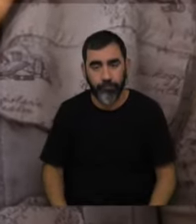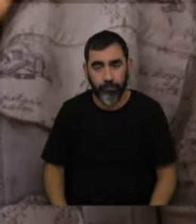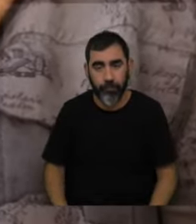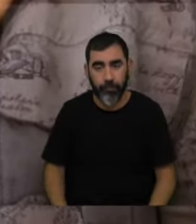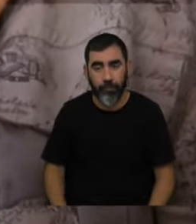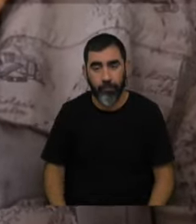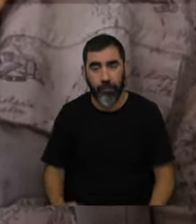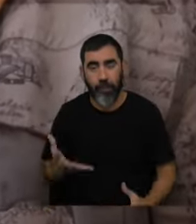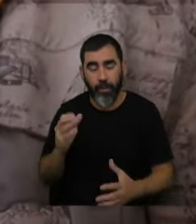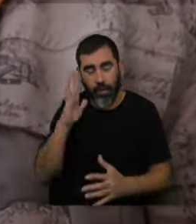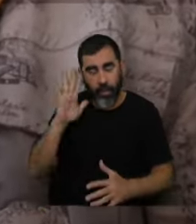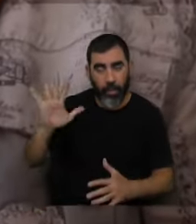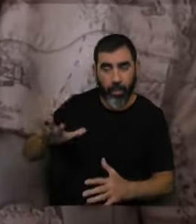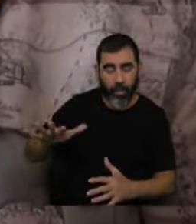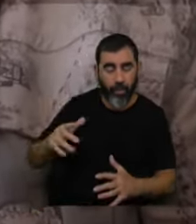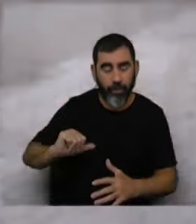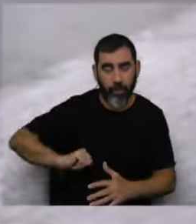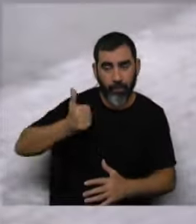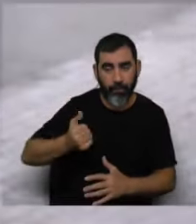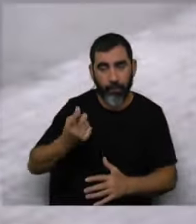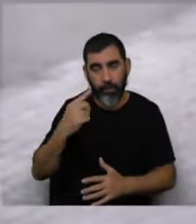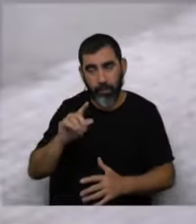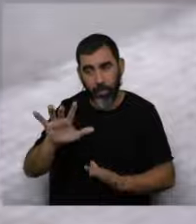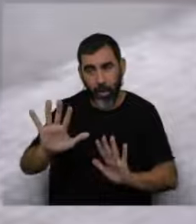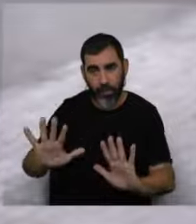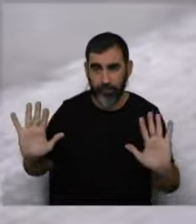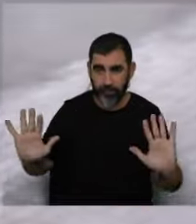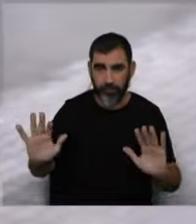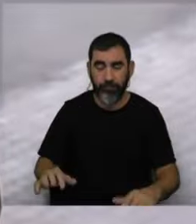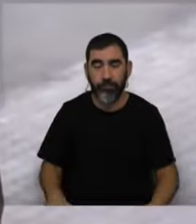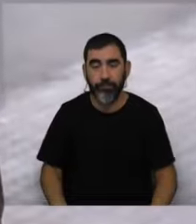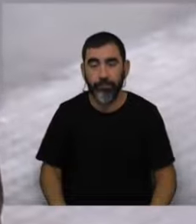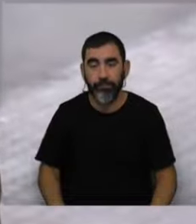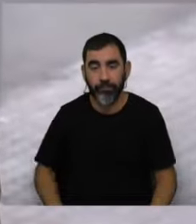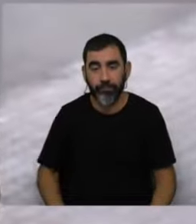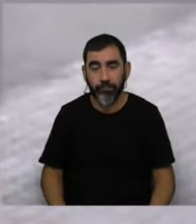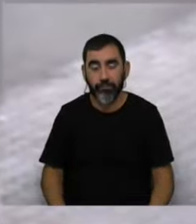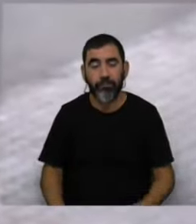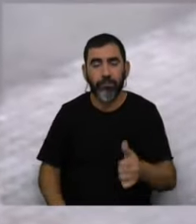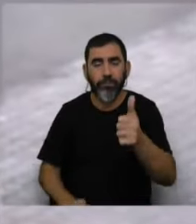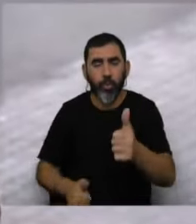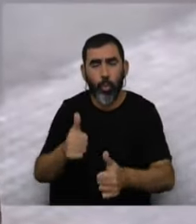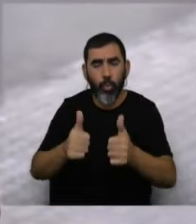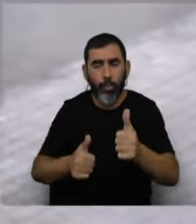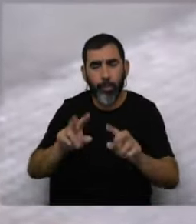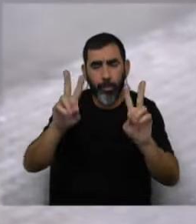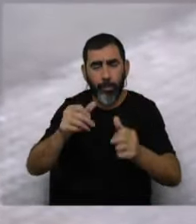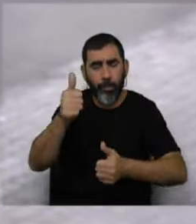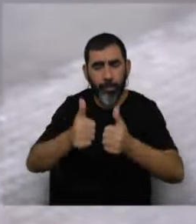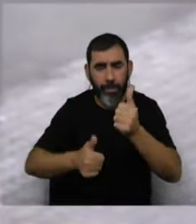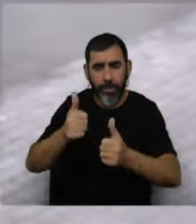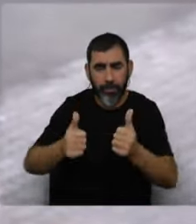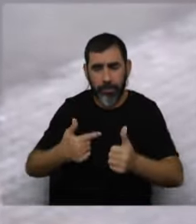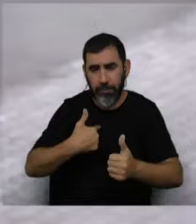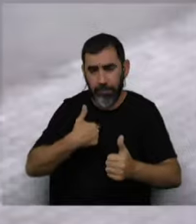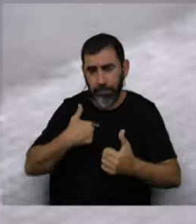sacar de eje para sacar ventaja deportiva Pero a este nivel competencias yo los aspectos de la competencia